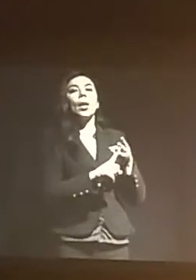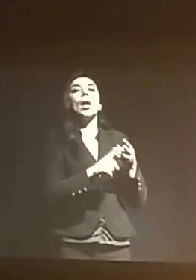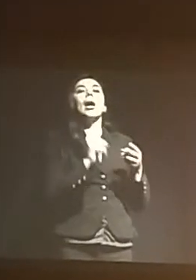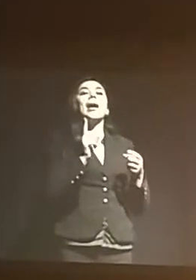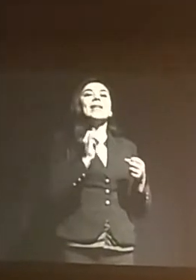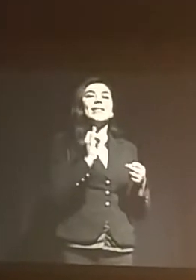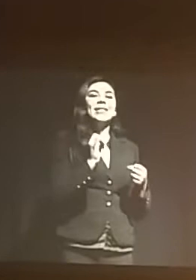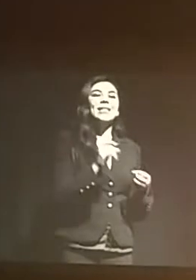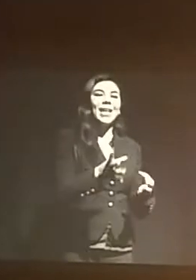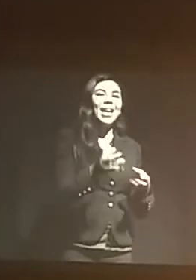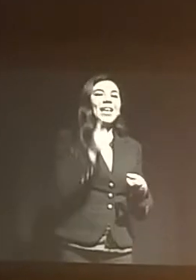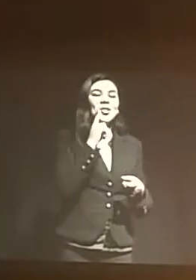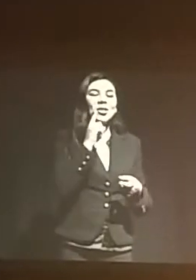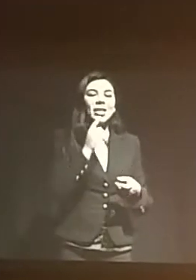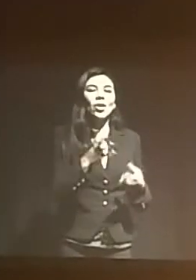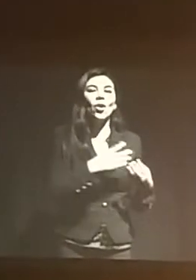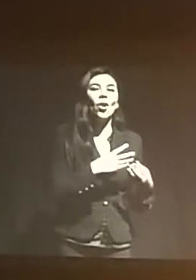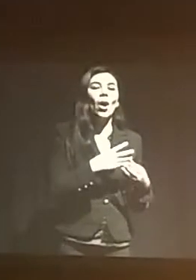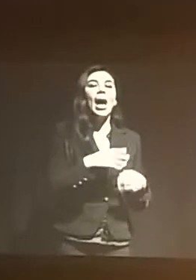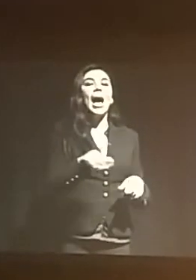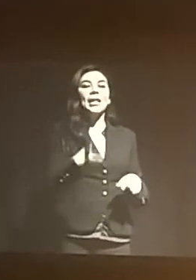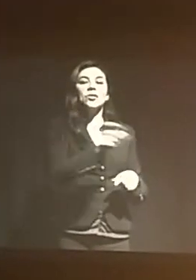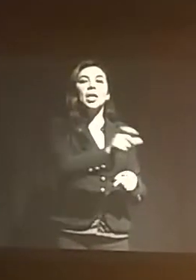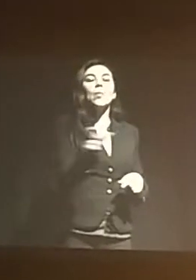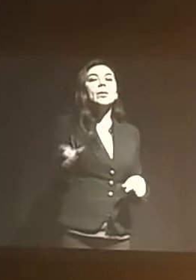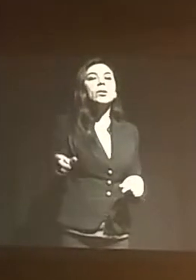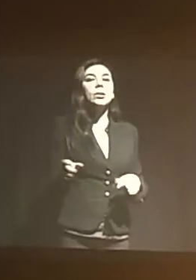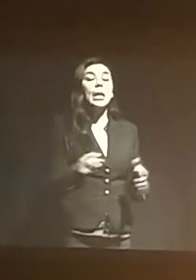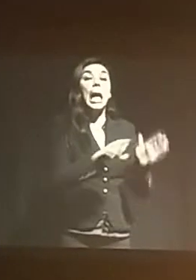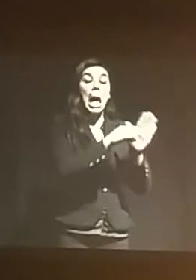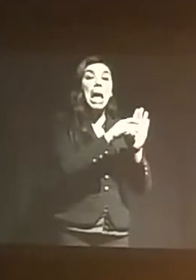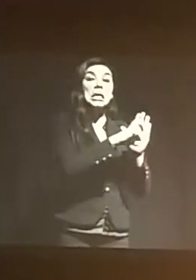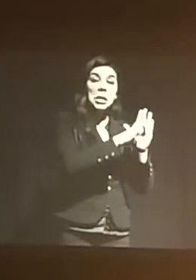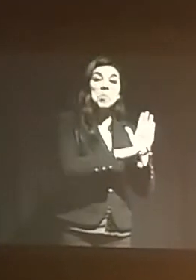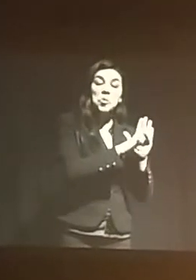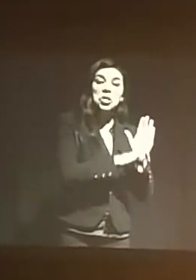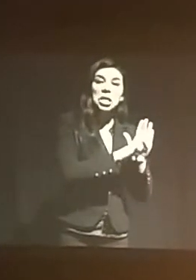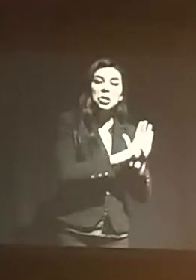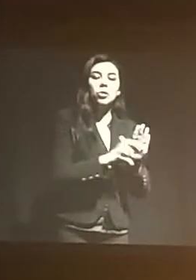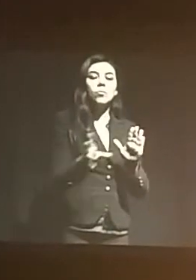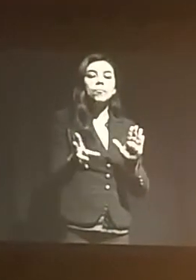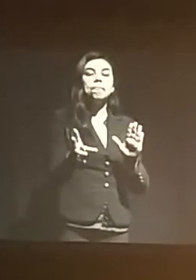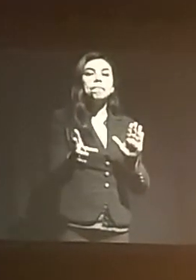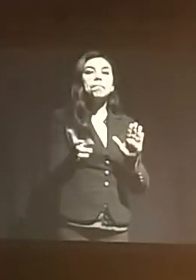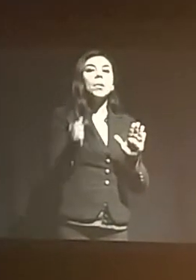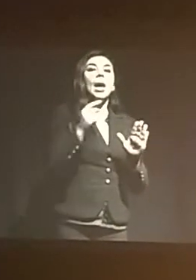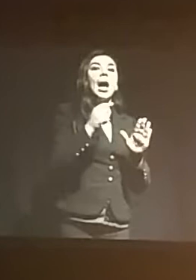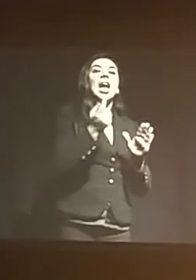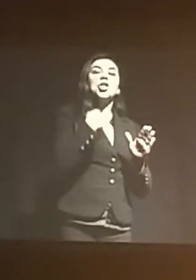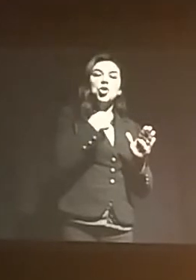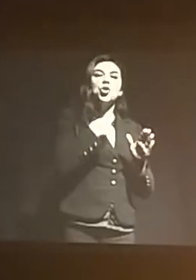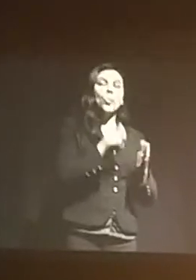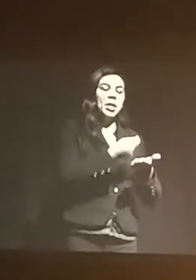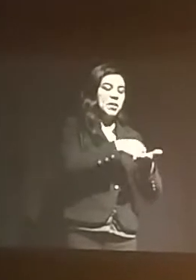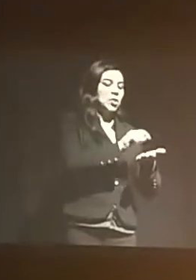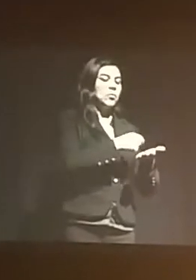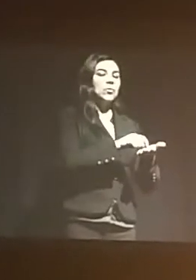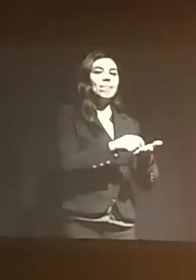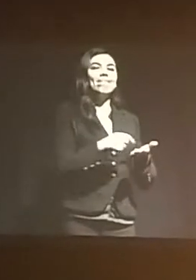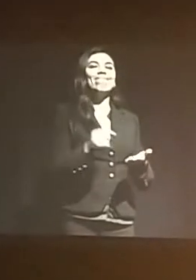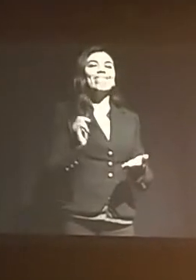esto es lo que tengo, estos son mis usuarios, este es mi programa arquitectónico, ok. Armo y me autorreviso, ¿es accesible